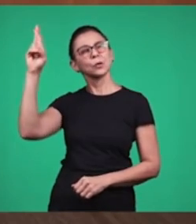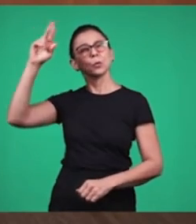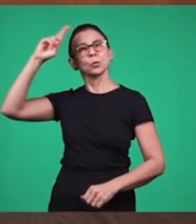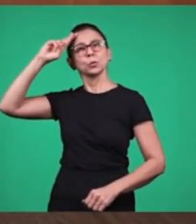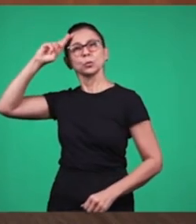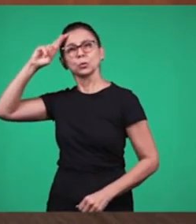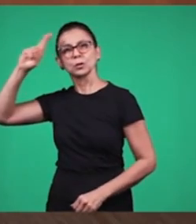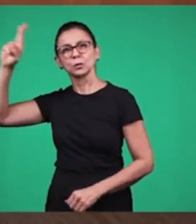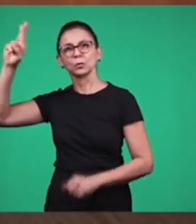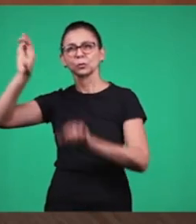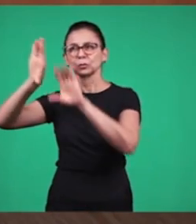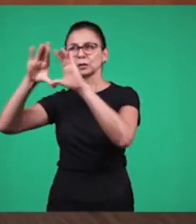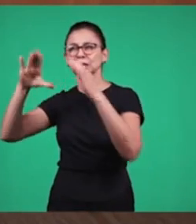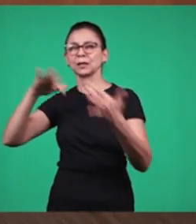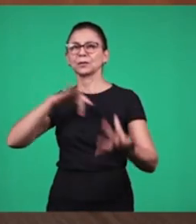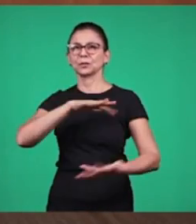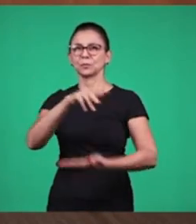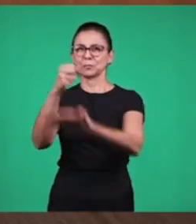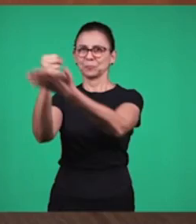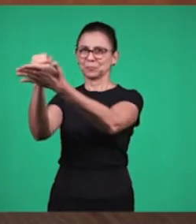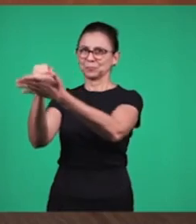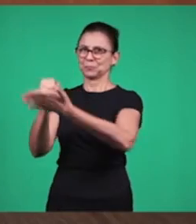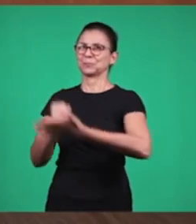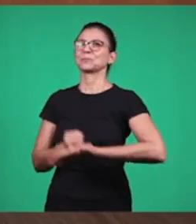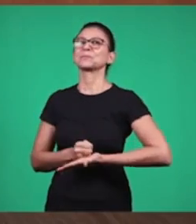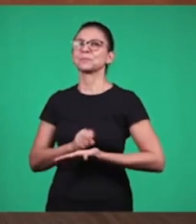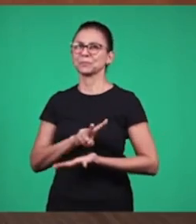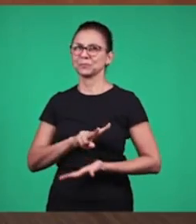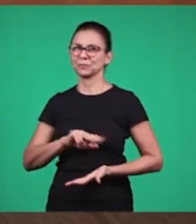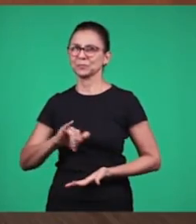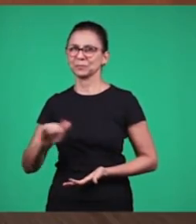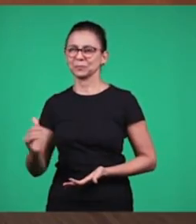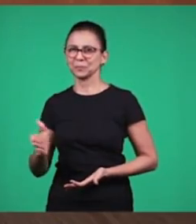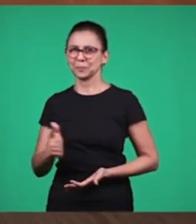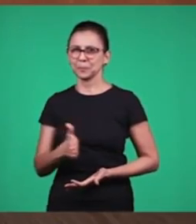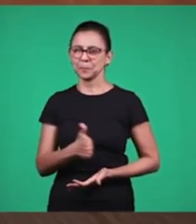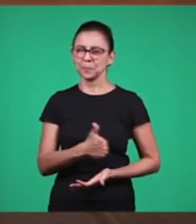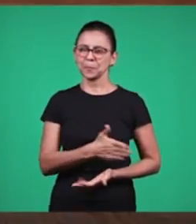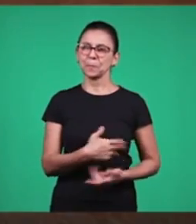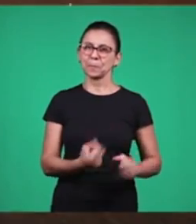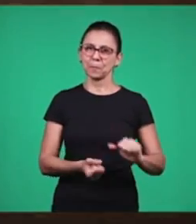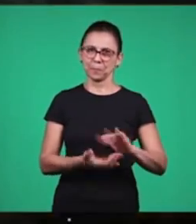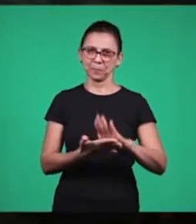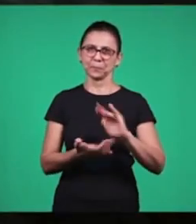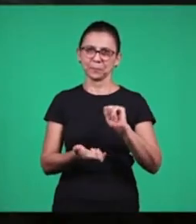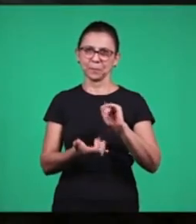cielos, nos puede socorrer. Escuchemos el loor.